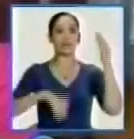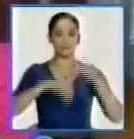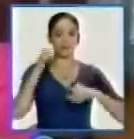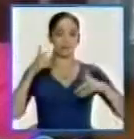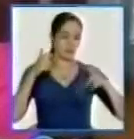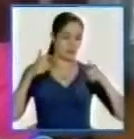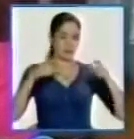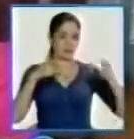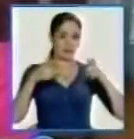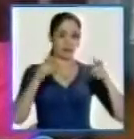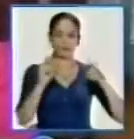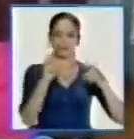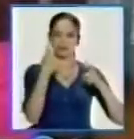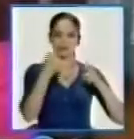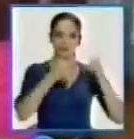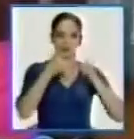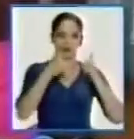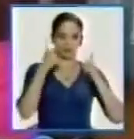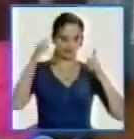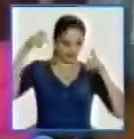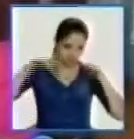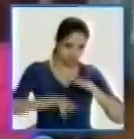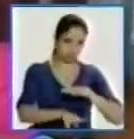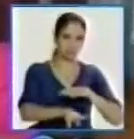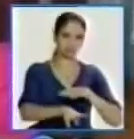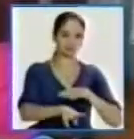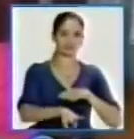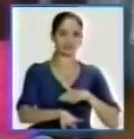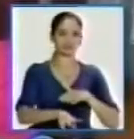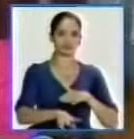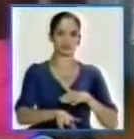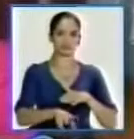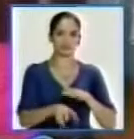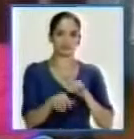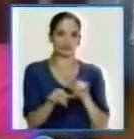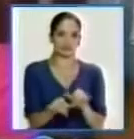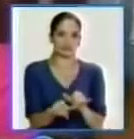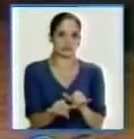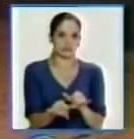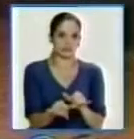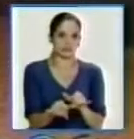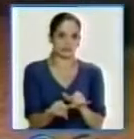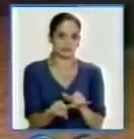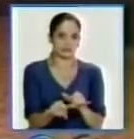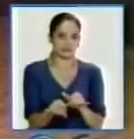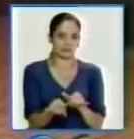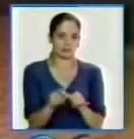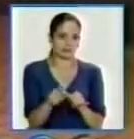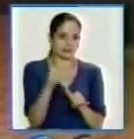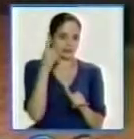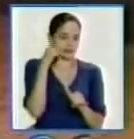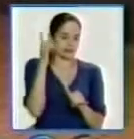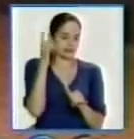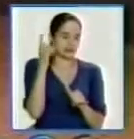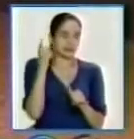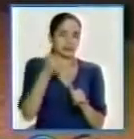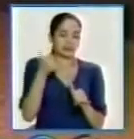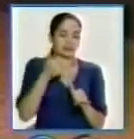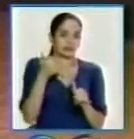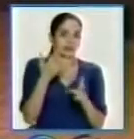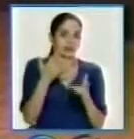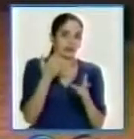yo lo primero que viene en la cabeza es tirarme al piso y quedarme quieto. Eso fue todo lo que yo esperé, y